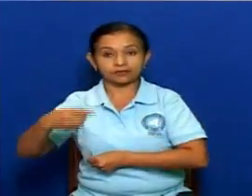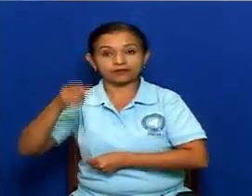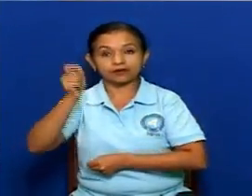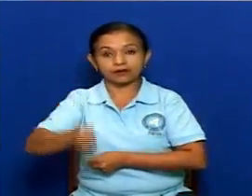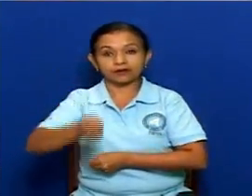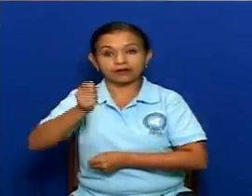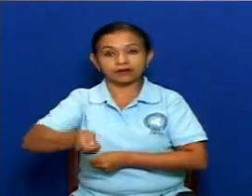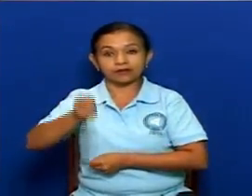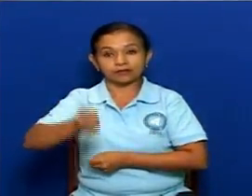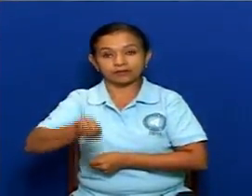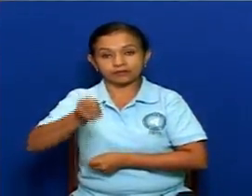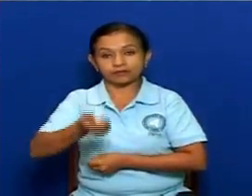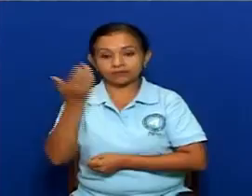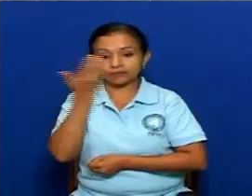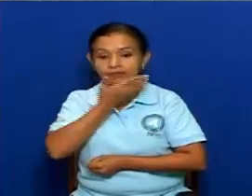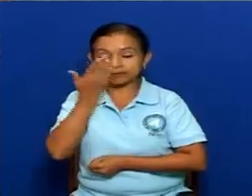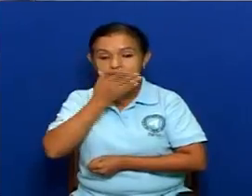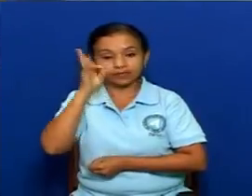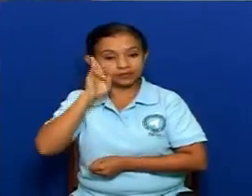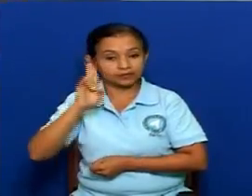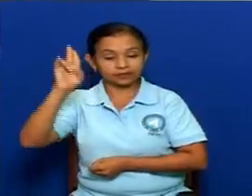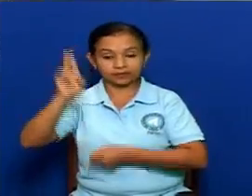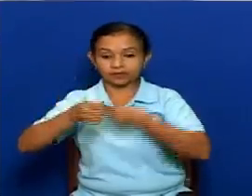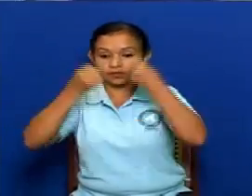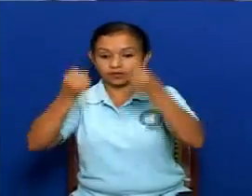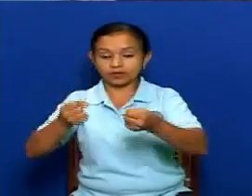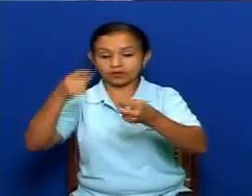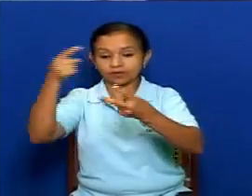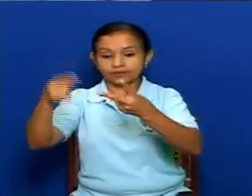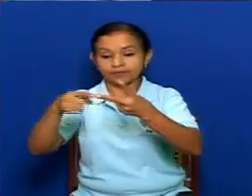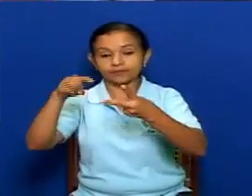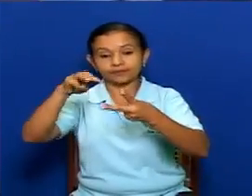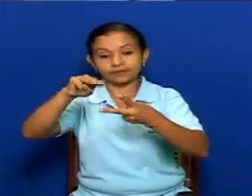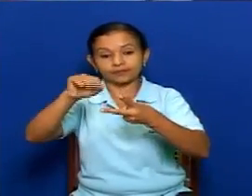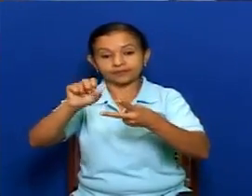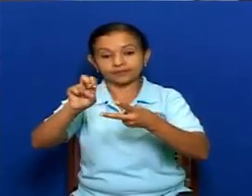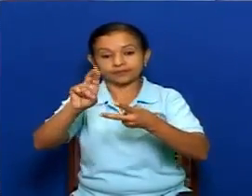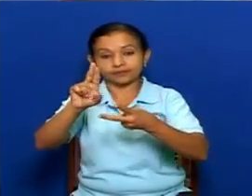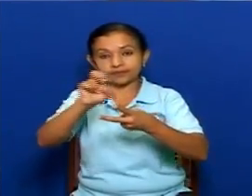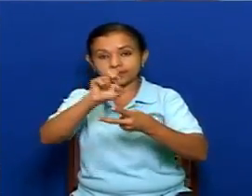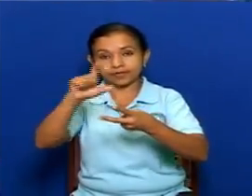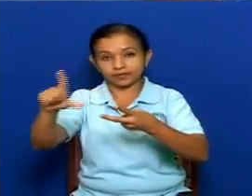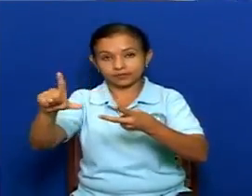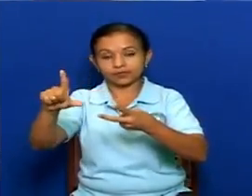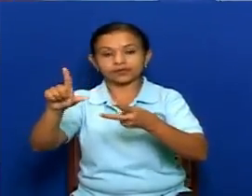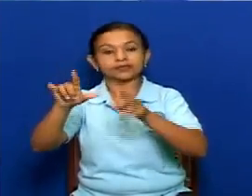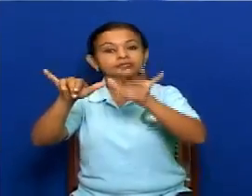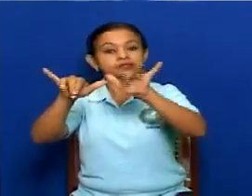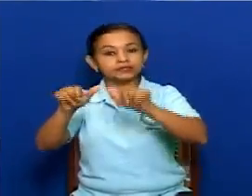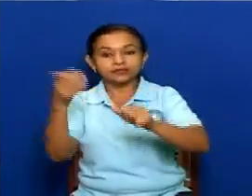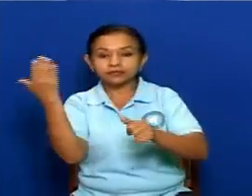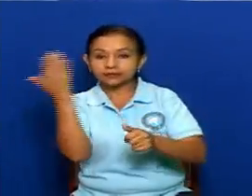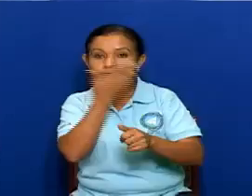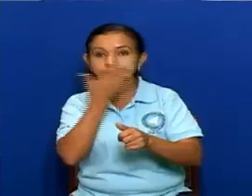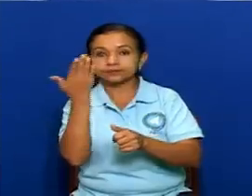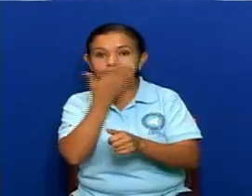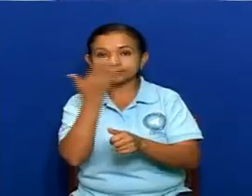¿verdad? Tenemos también al compañero Manuel Pichardo, que también lleva tercer año